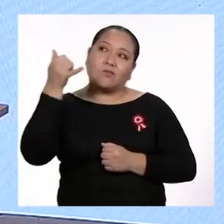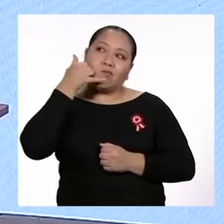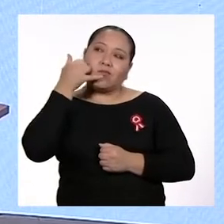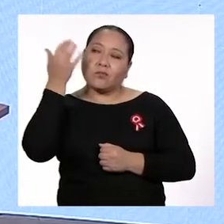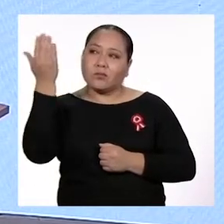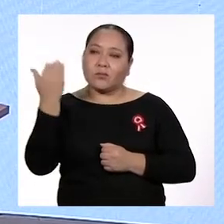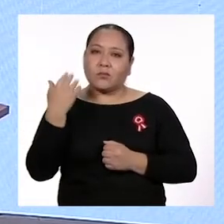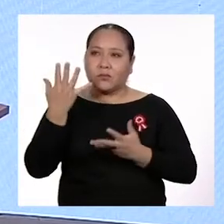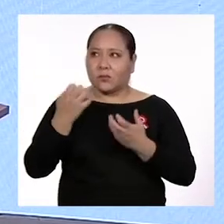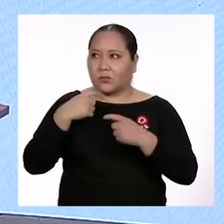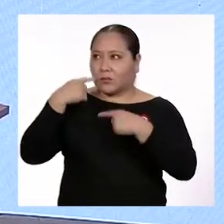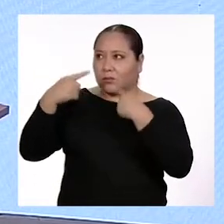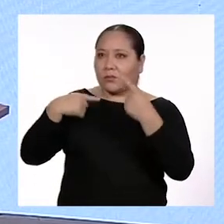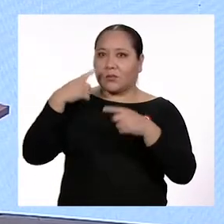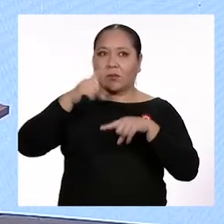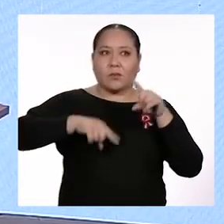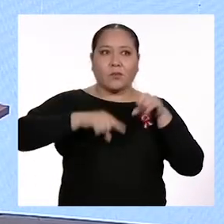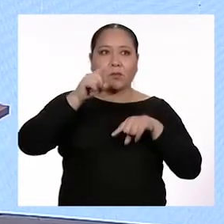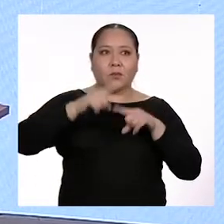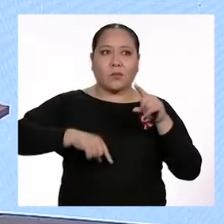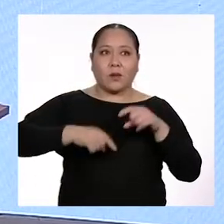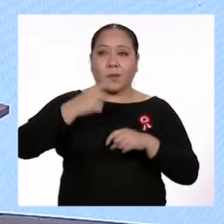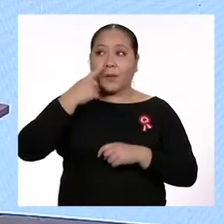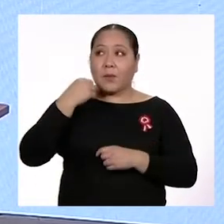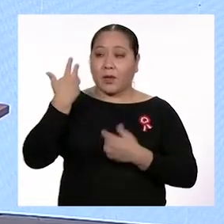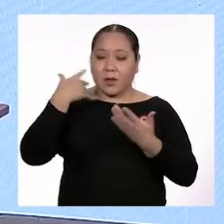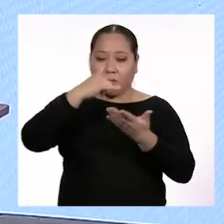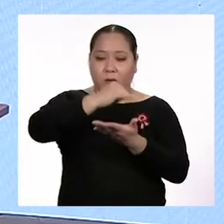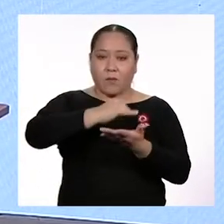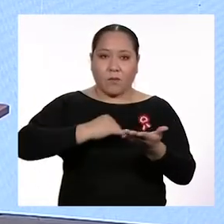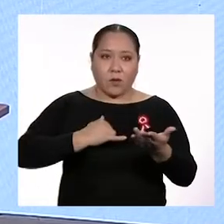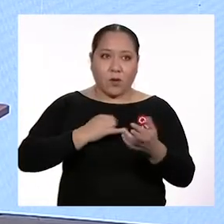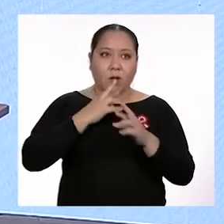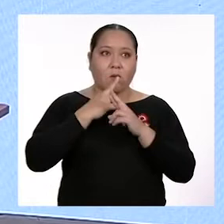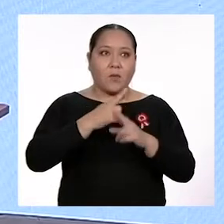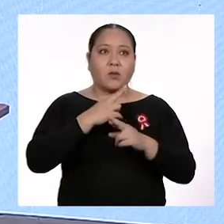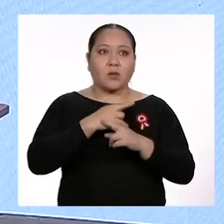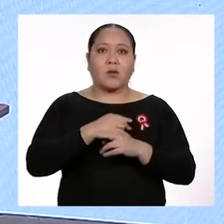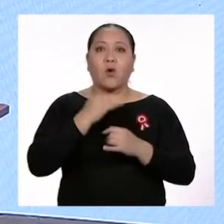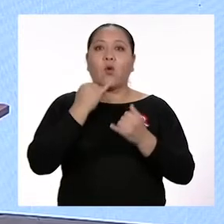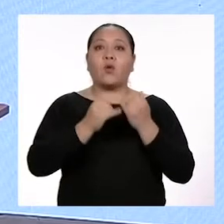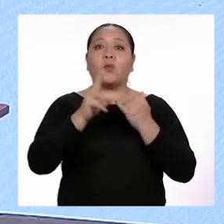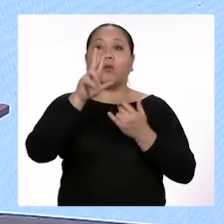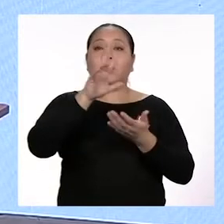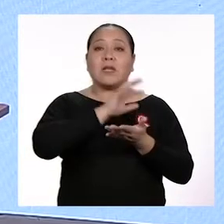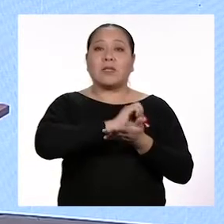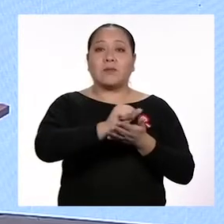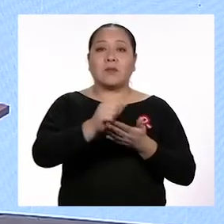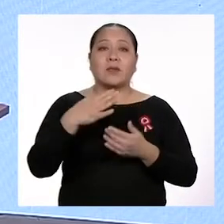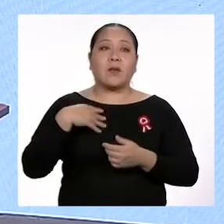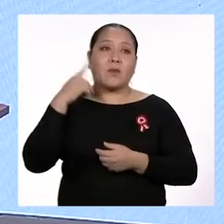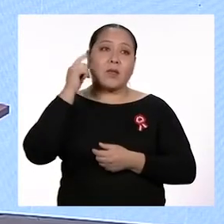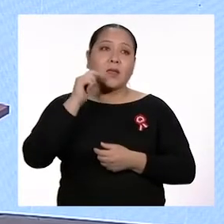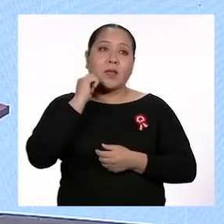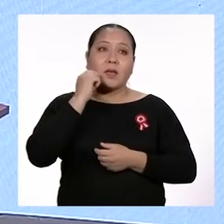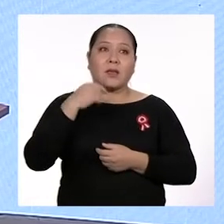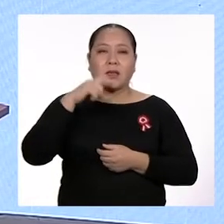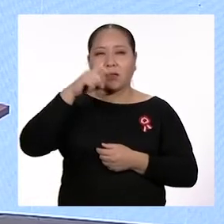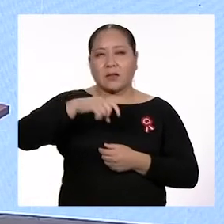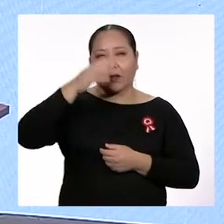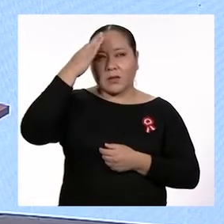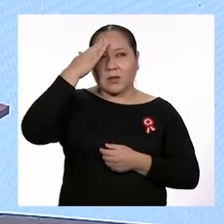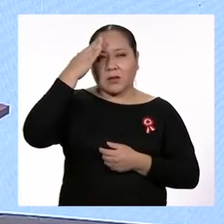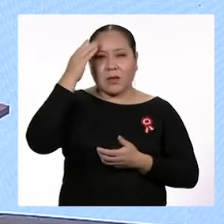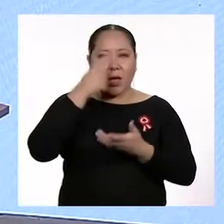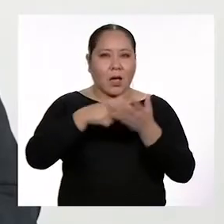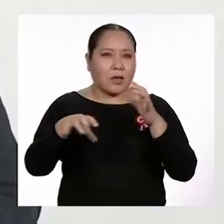quería contarle que mi primo ya me envió los resultados de los últimos 3 meses de mi tía y necesito saber qué se hace